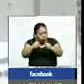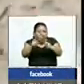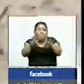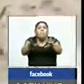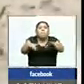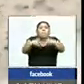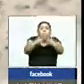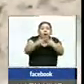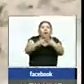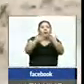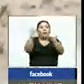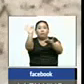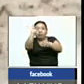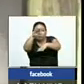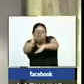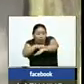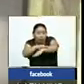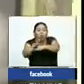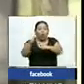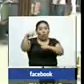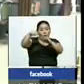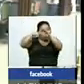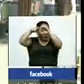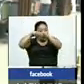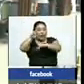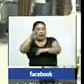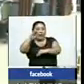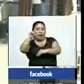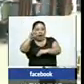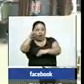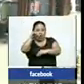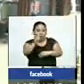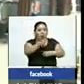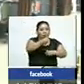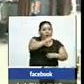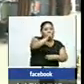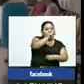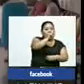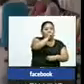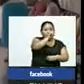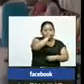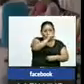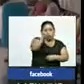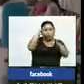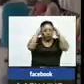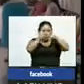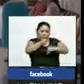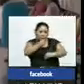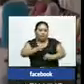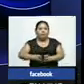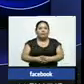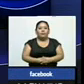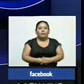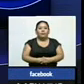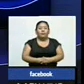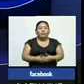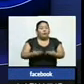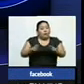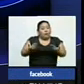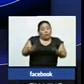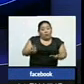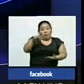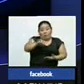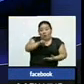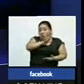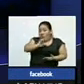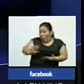reducir el índice larvario. Con imágenes de Ricardo Tobar, Nelson Quinteros, Noticiero Hechos. Pero no únicamente en